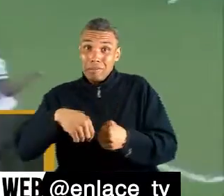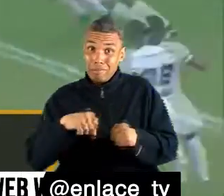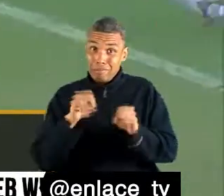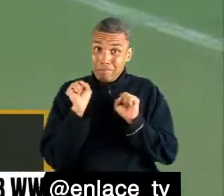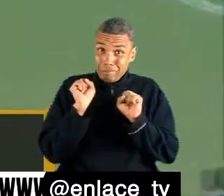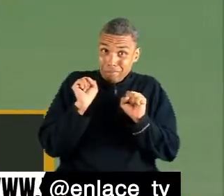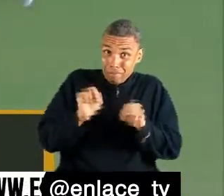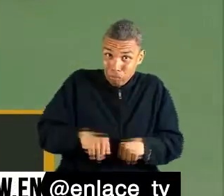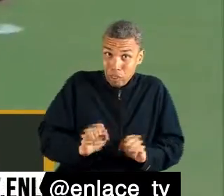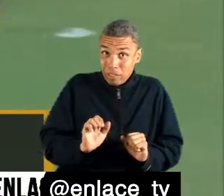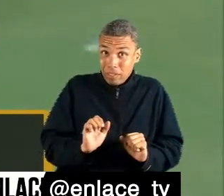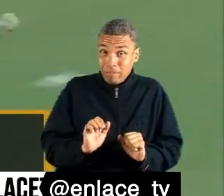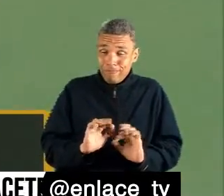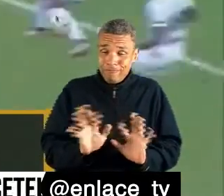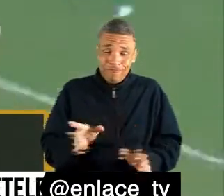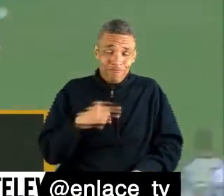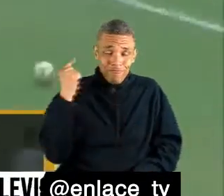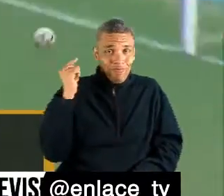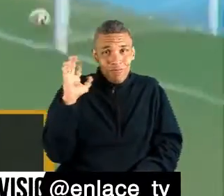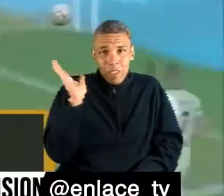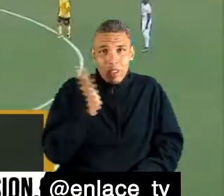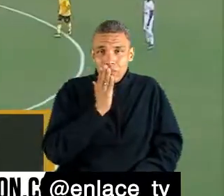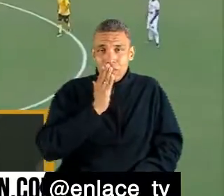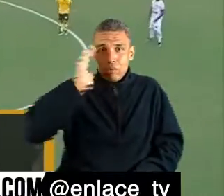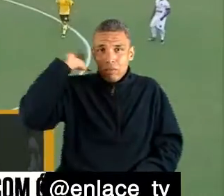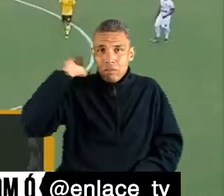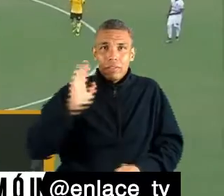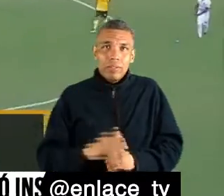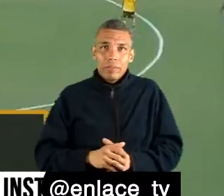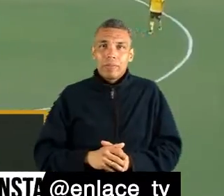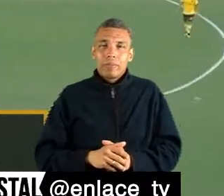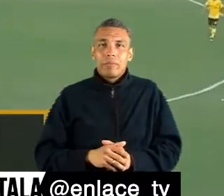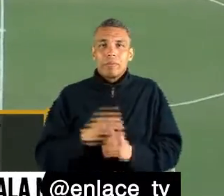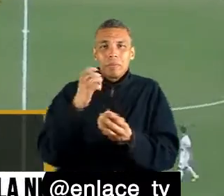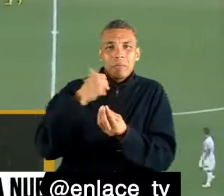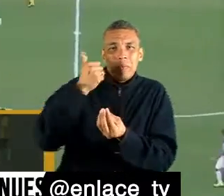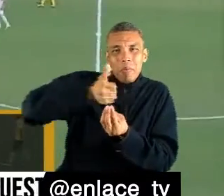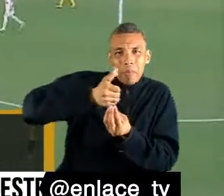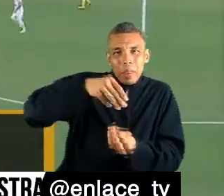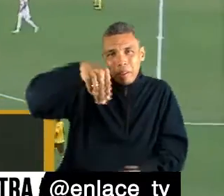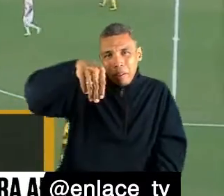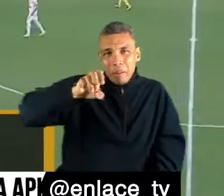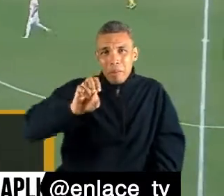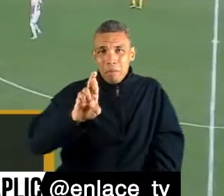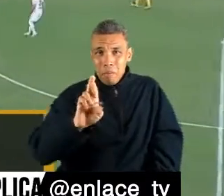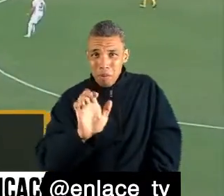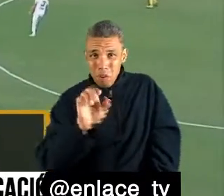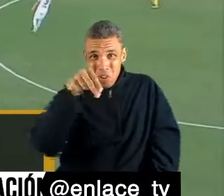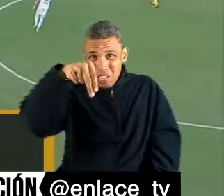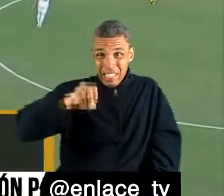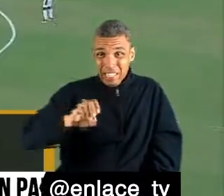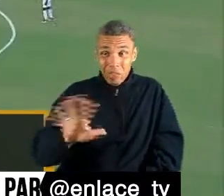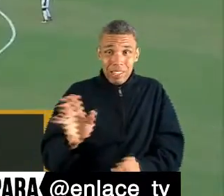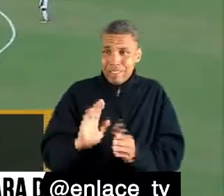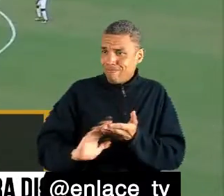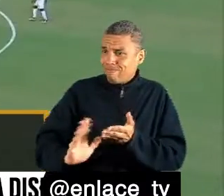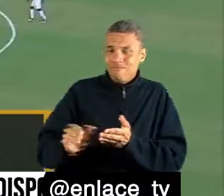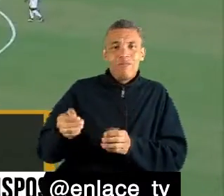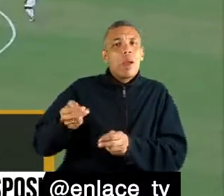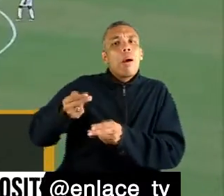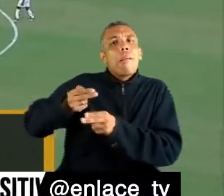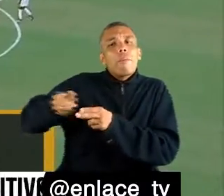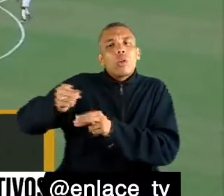el fantasma de la derrota. Fue este el segundo y último partido del profesor Moreno como director técnico encargado de Alianza Petrolera, que venía de ganar en la Copa